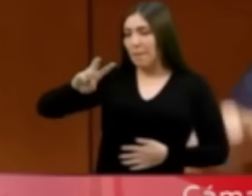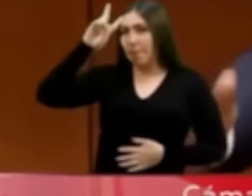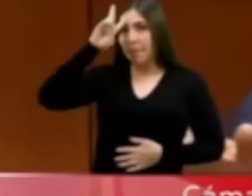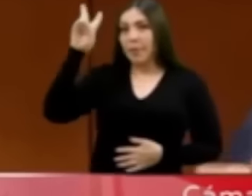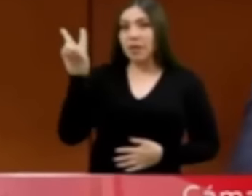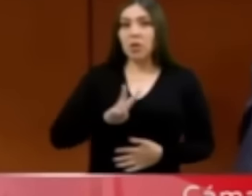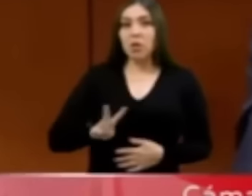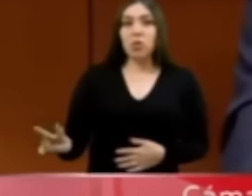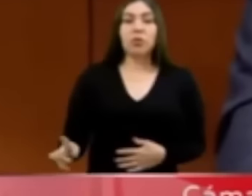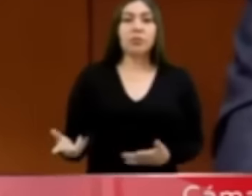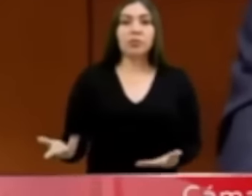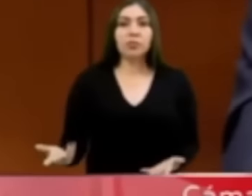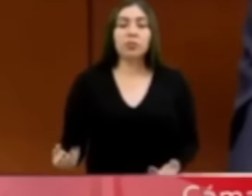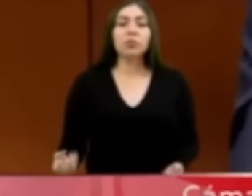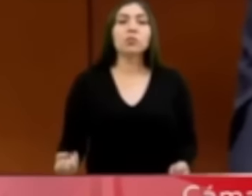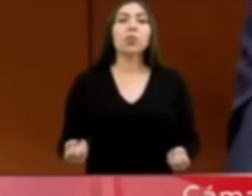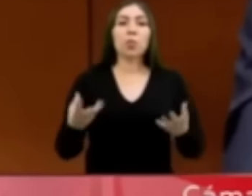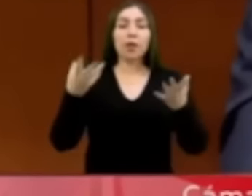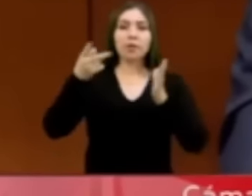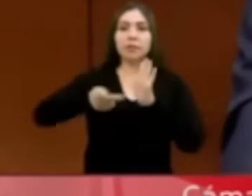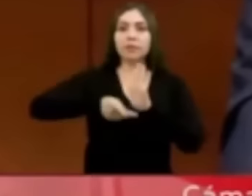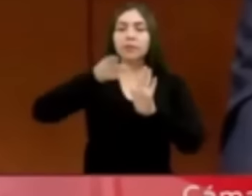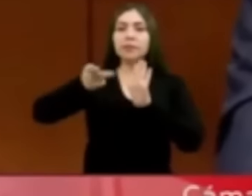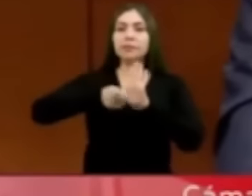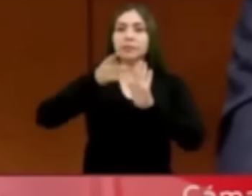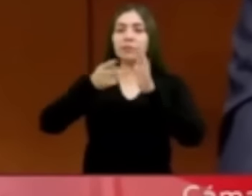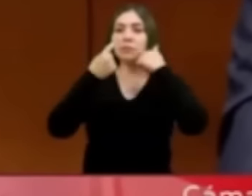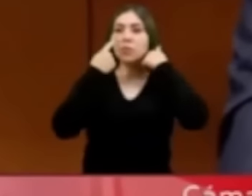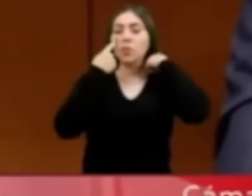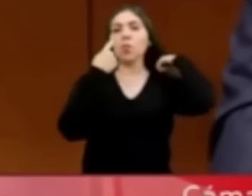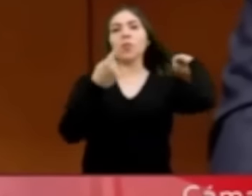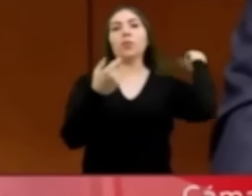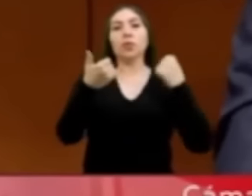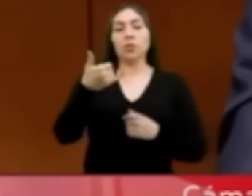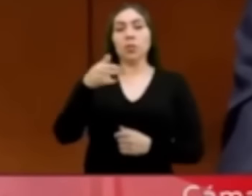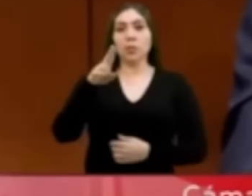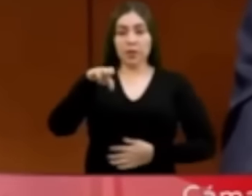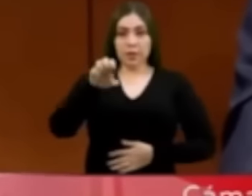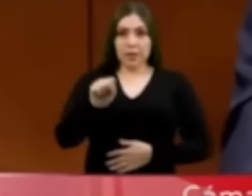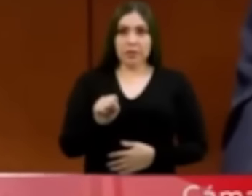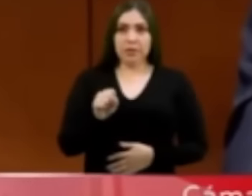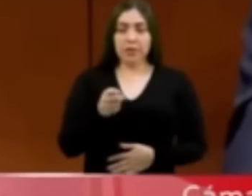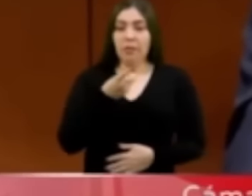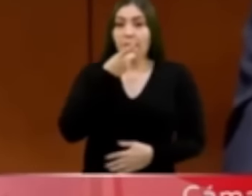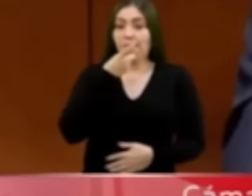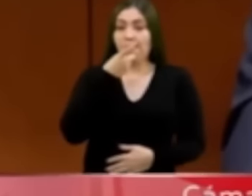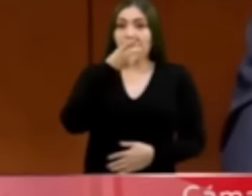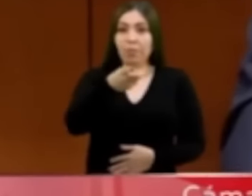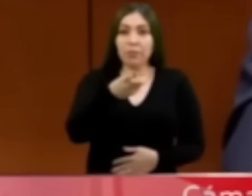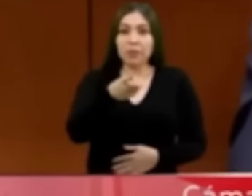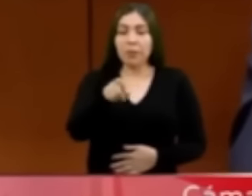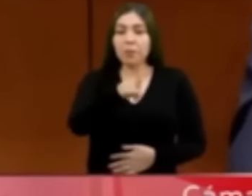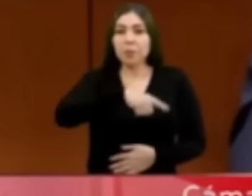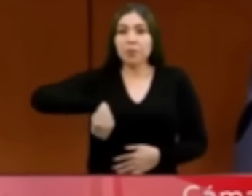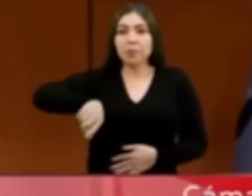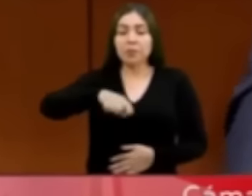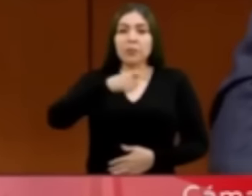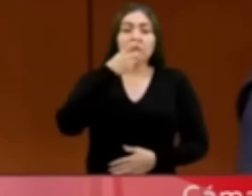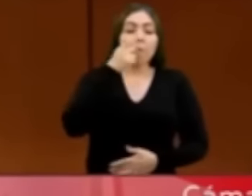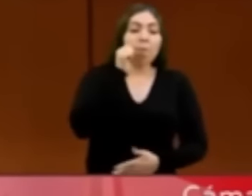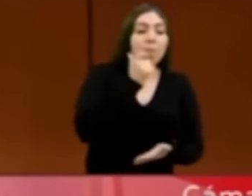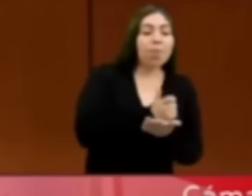¿Cuántas veces vimos a Yunes diciendo que lo estaban persiguiendo a él y a